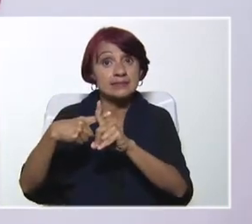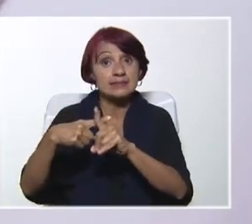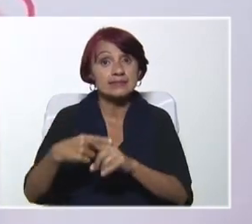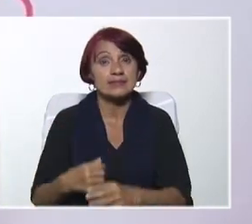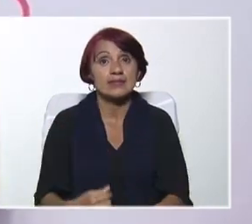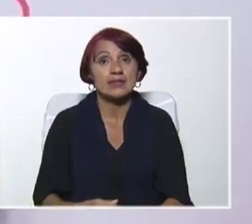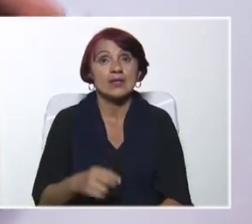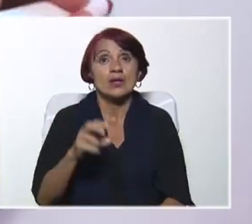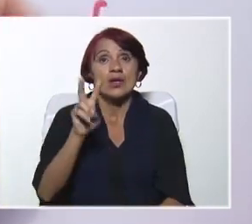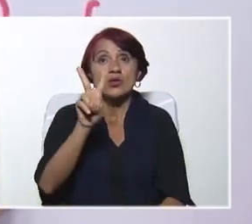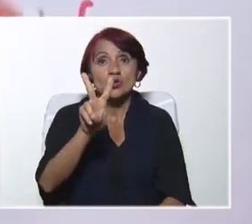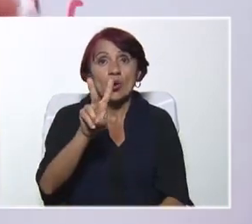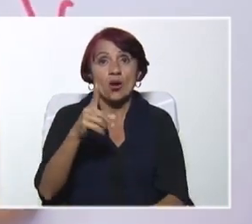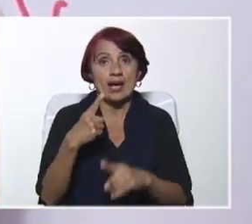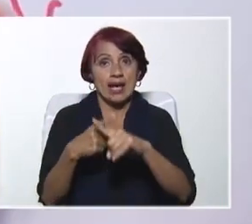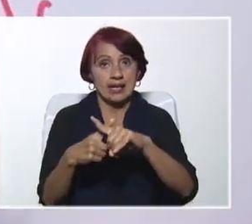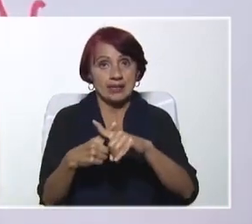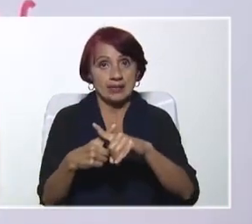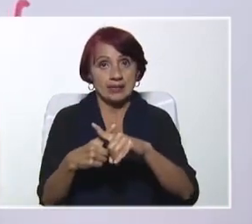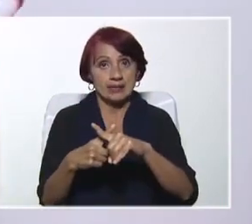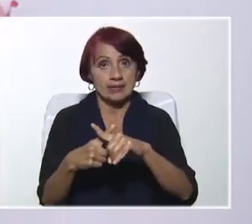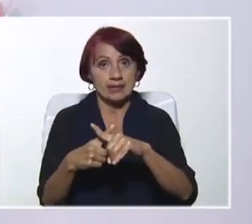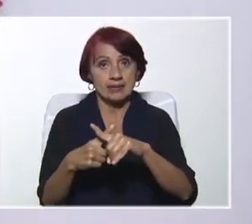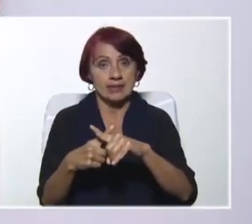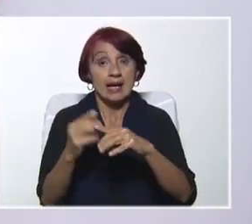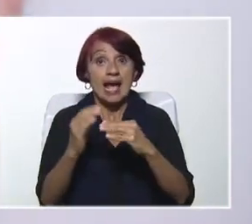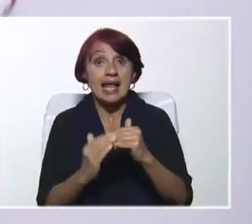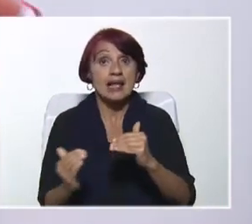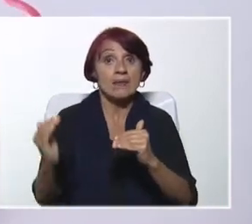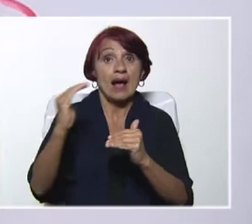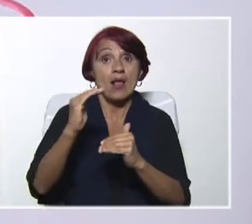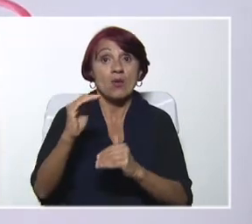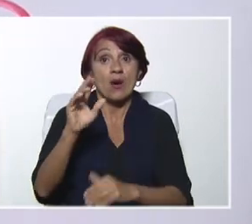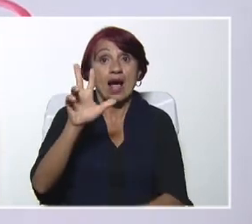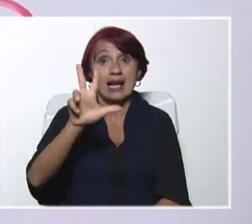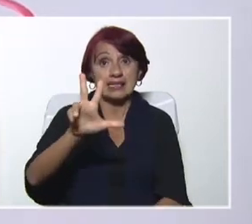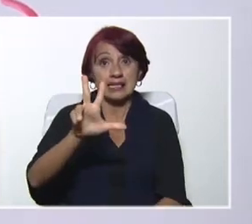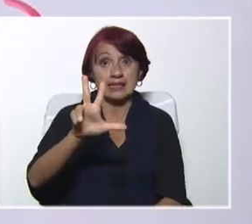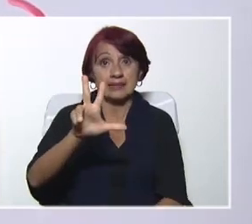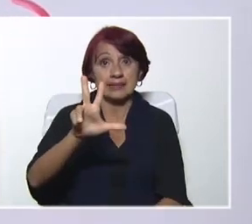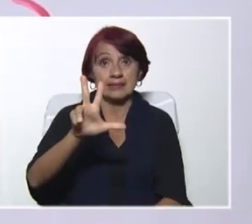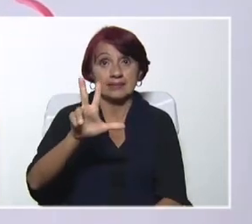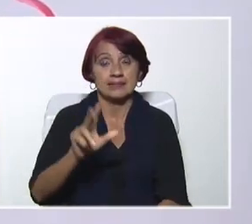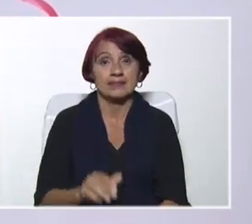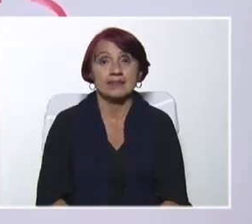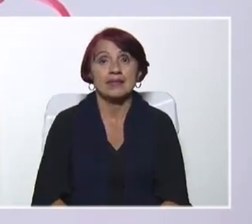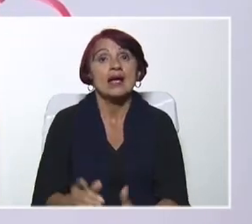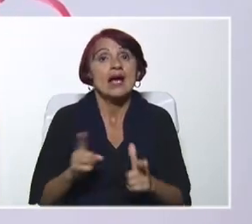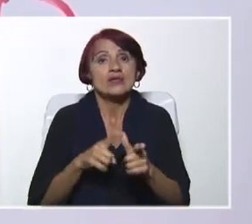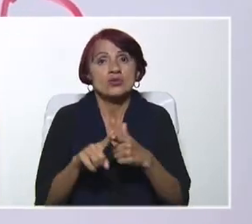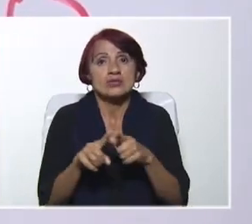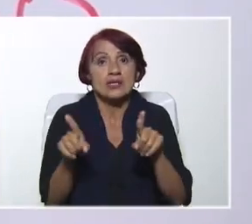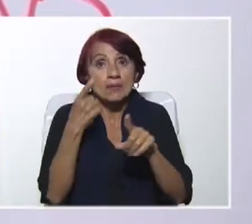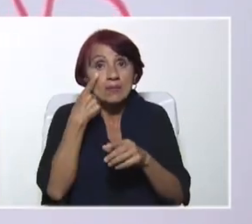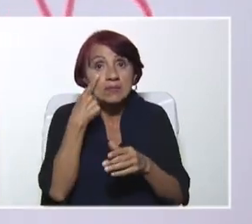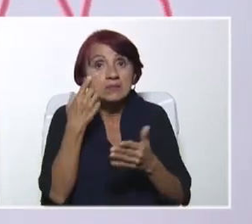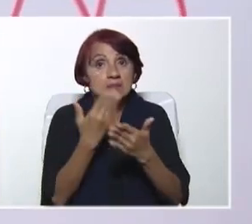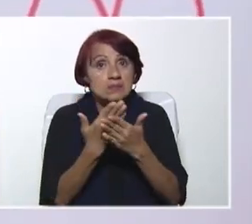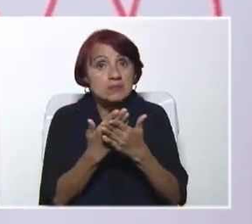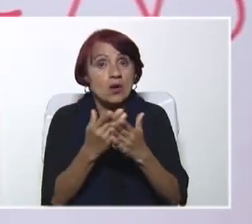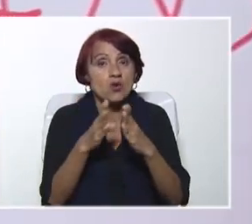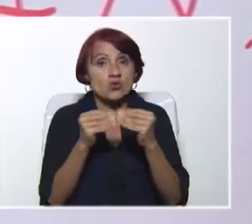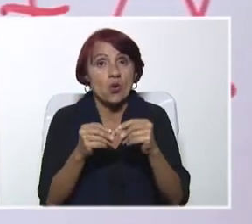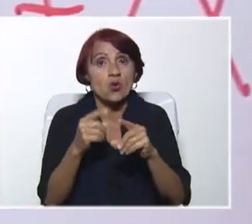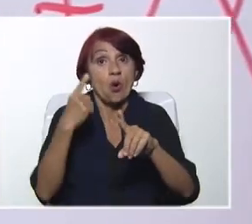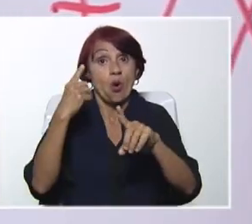2x al cubo. Bien, a simple vista podemos ver que Q